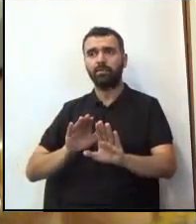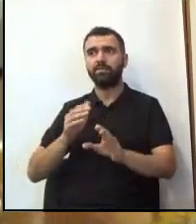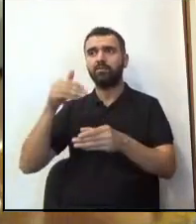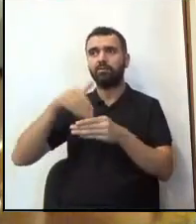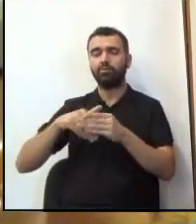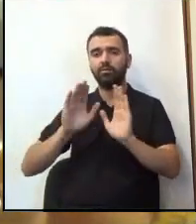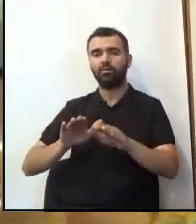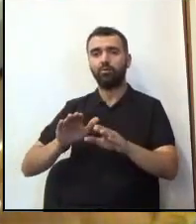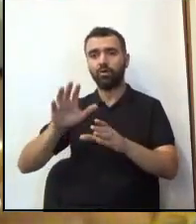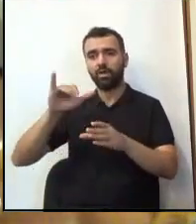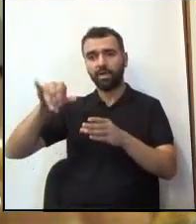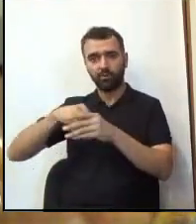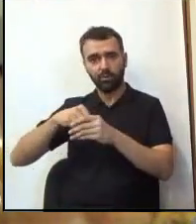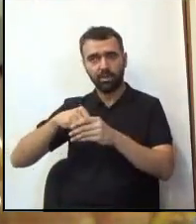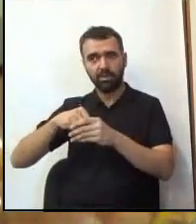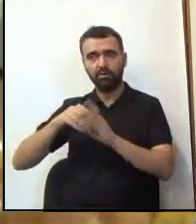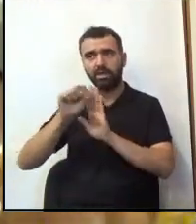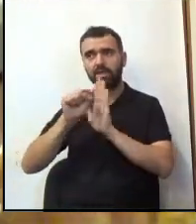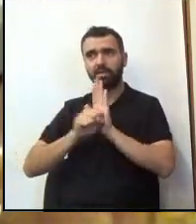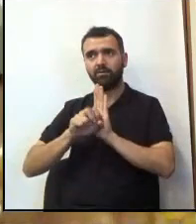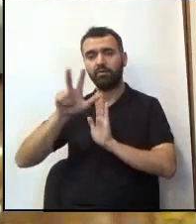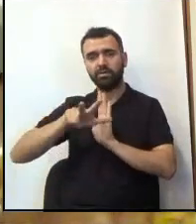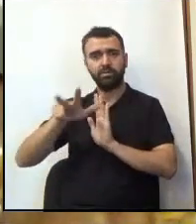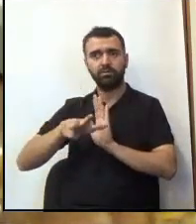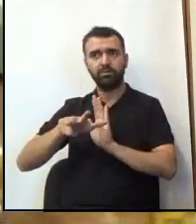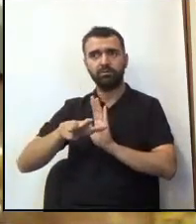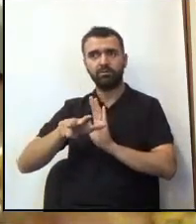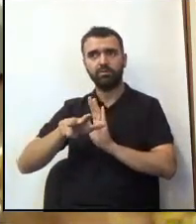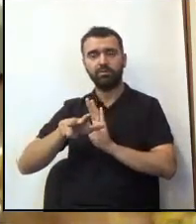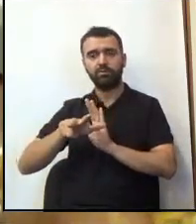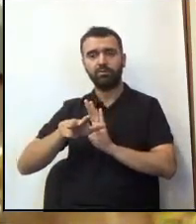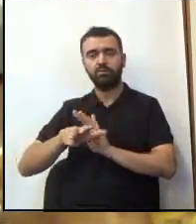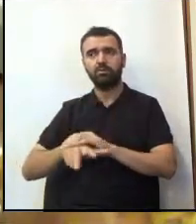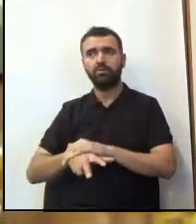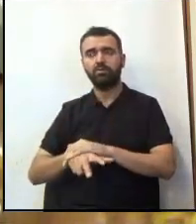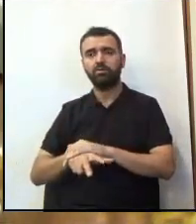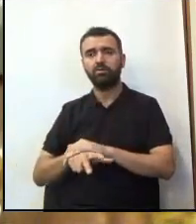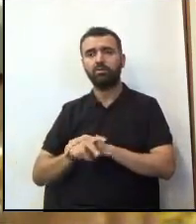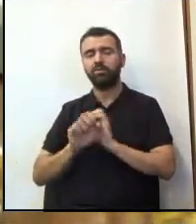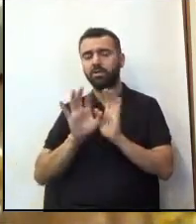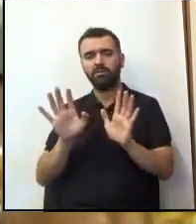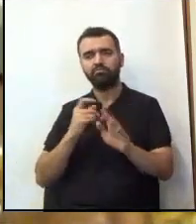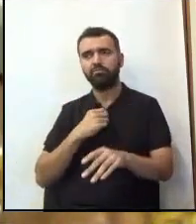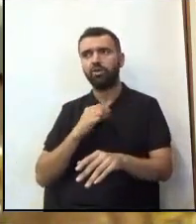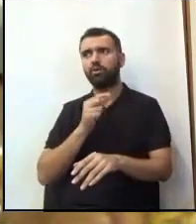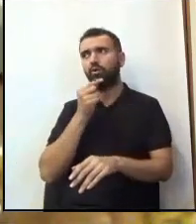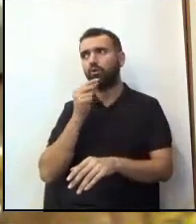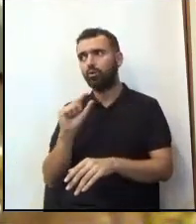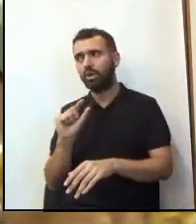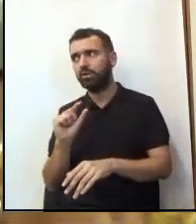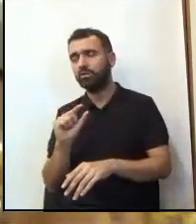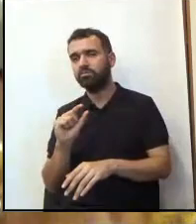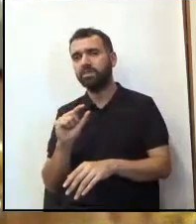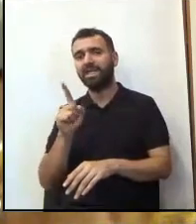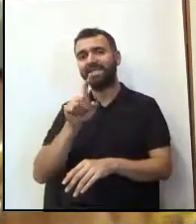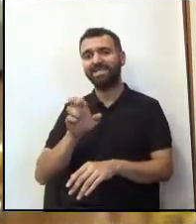incluyendo el artículo 18. ¿Ya? Y otro, claro. Luego, la